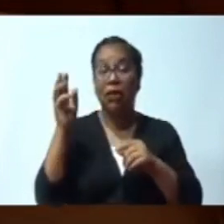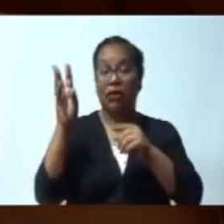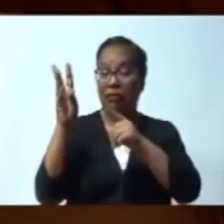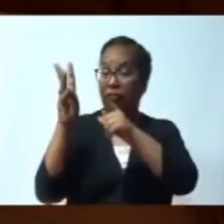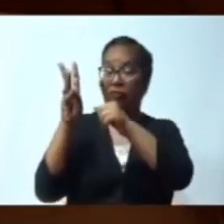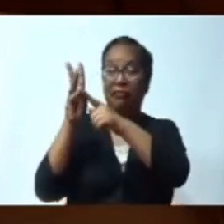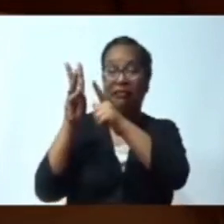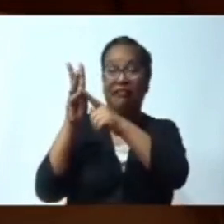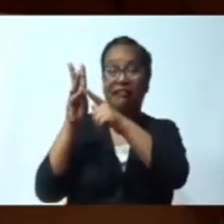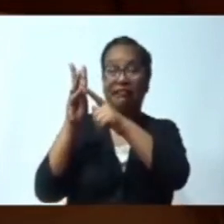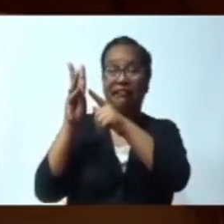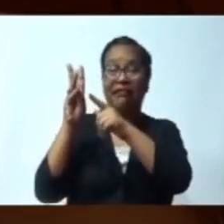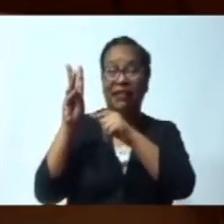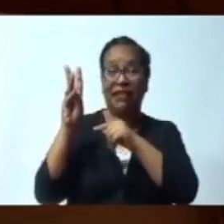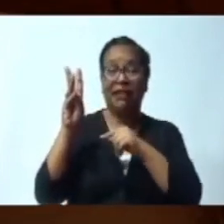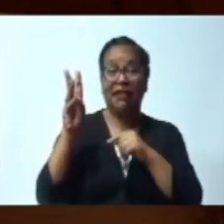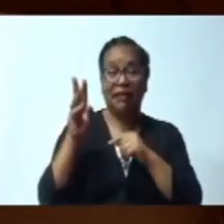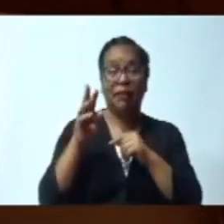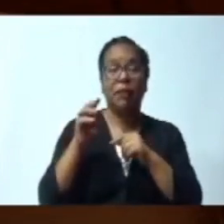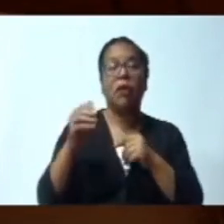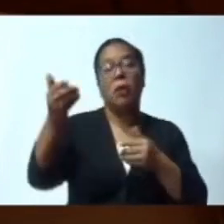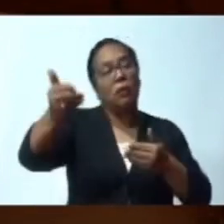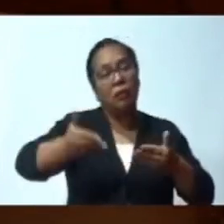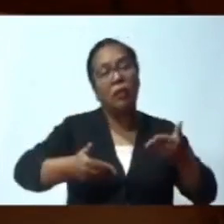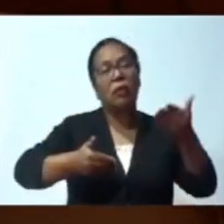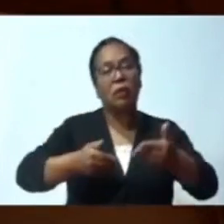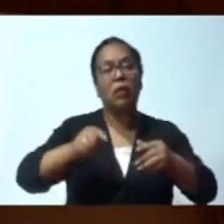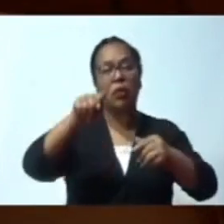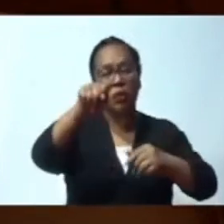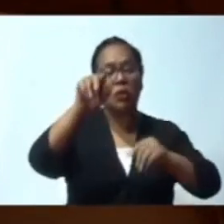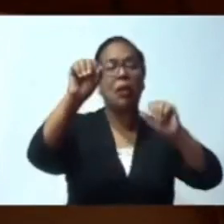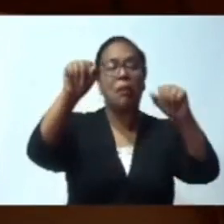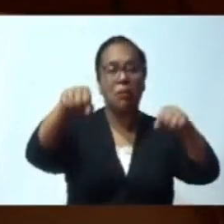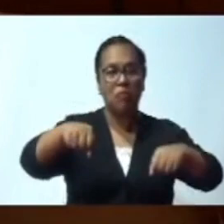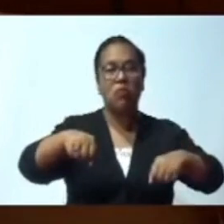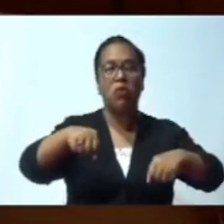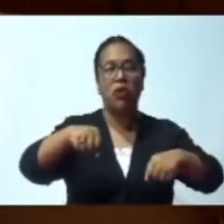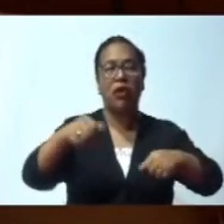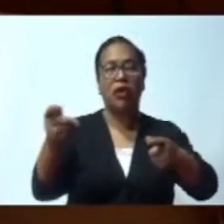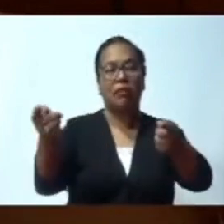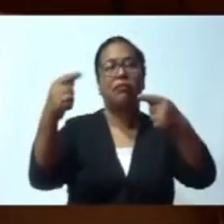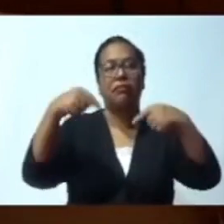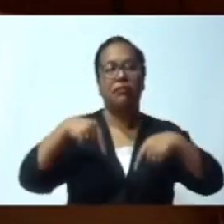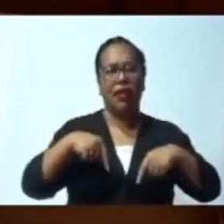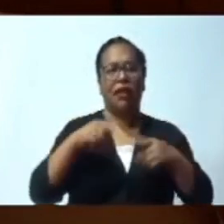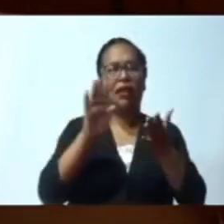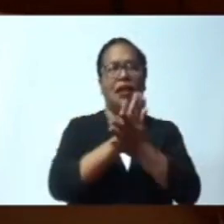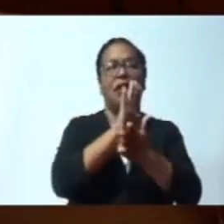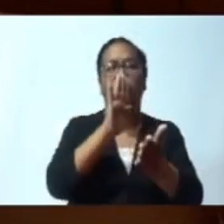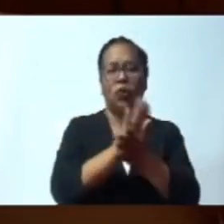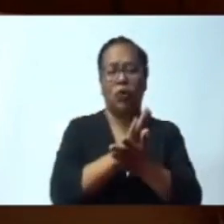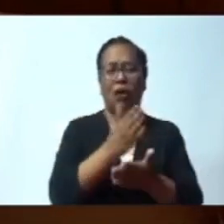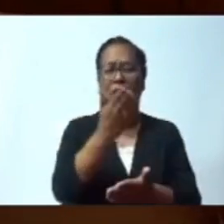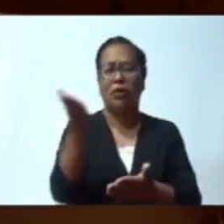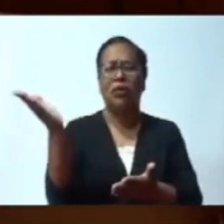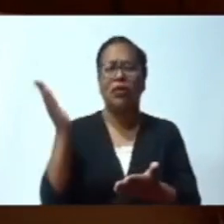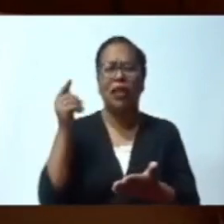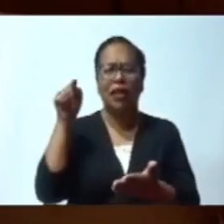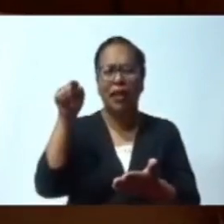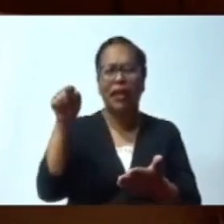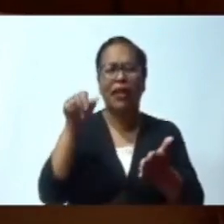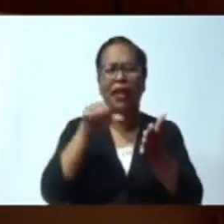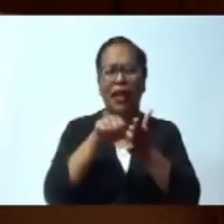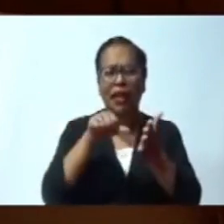Es más, lo invito formalmente. Ustedes allá en la capital y en sus oficinas hablan mucho de la